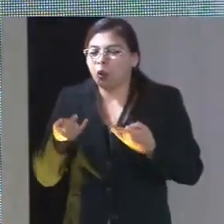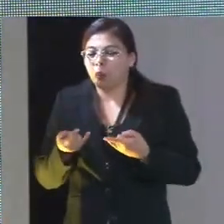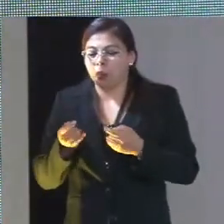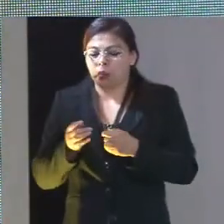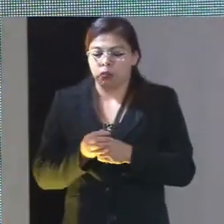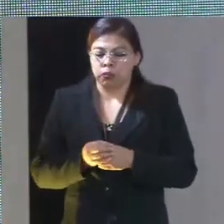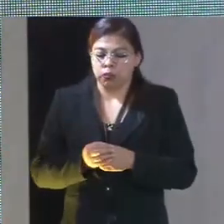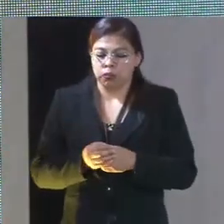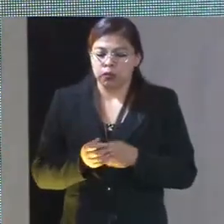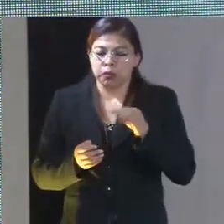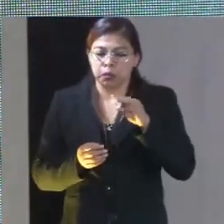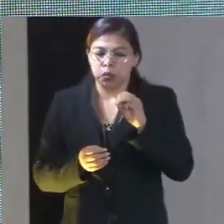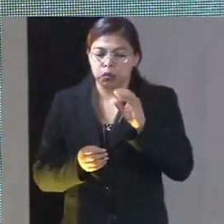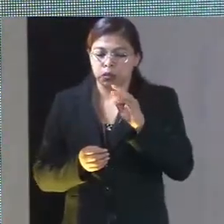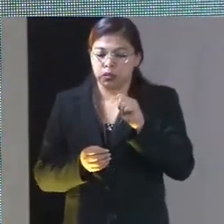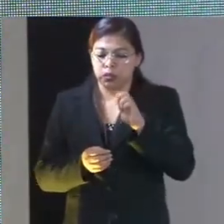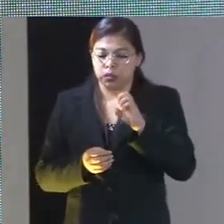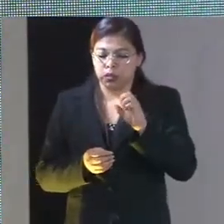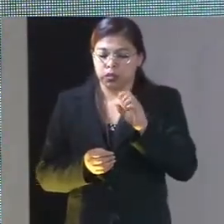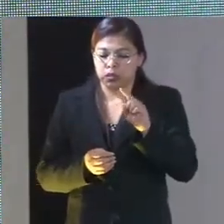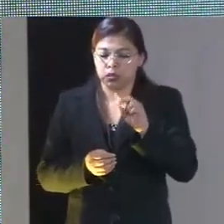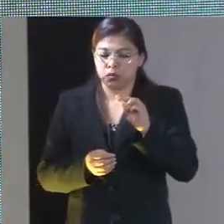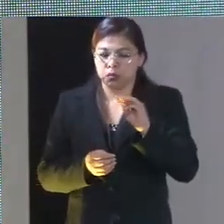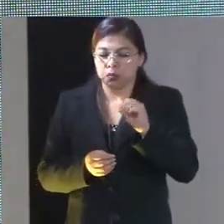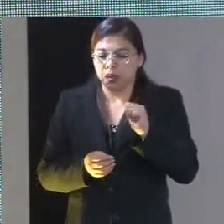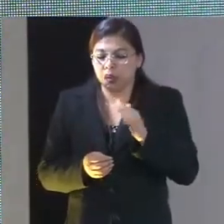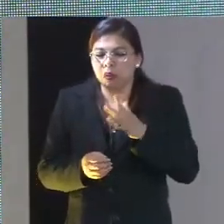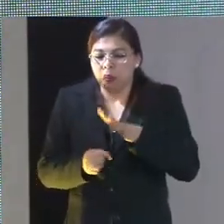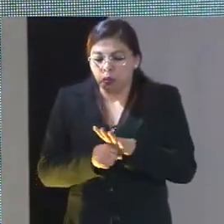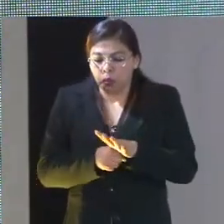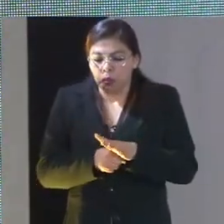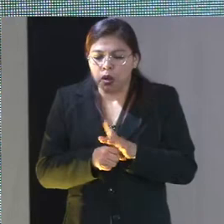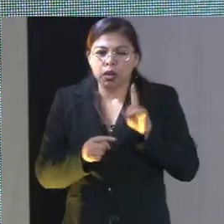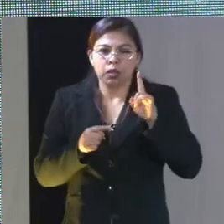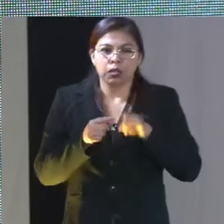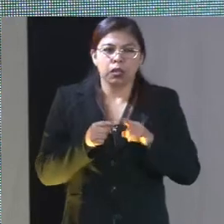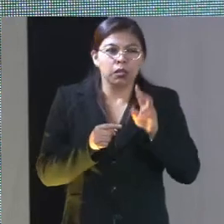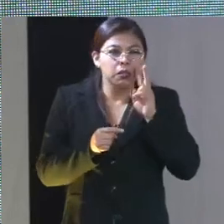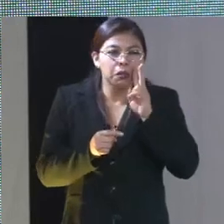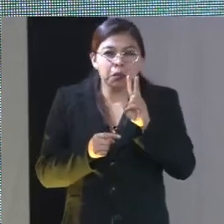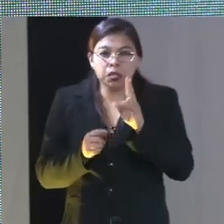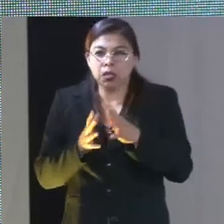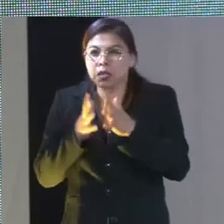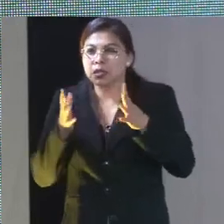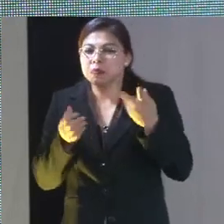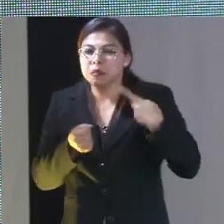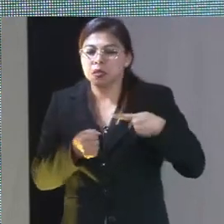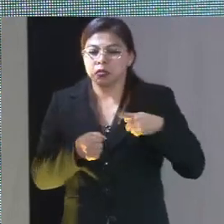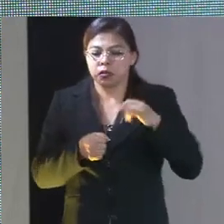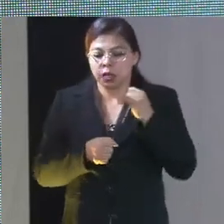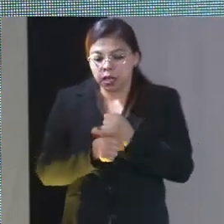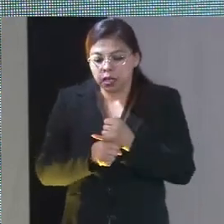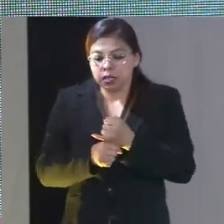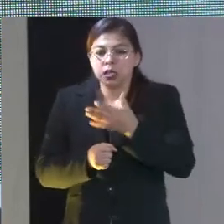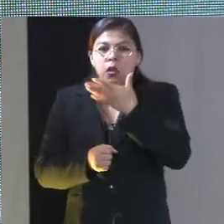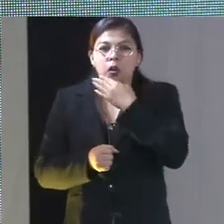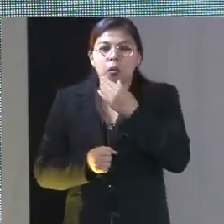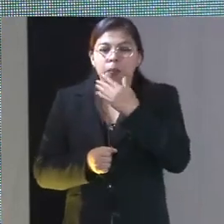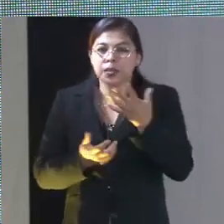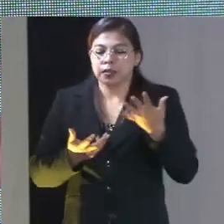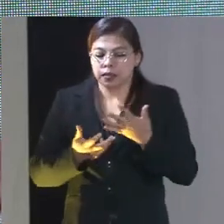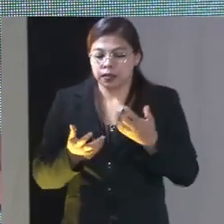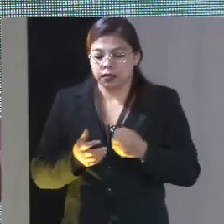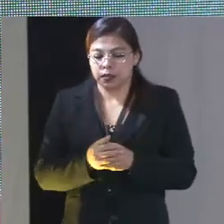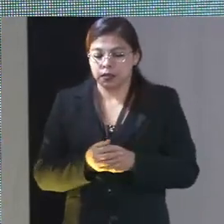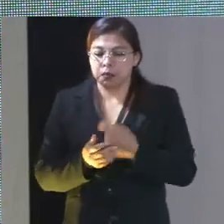dicotomía Cortés-Moctezuma o Cortés-Cuauhtémoc, quitando el ojo de los grandes personajes, de los hombres